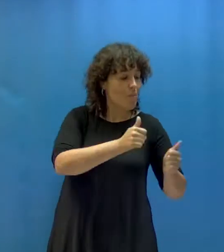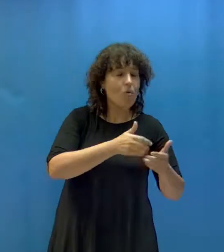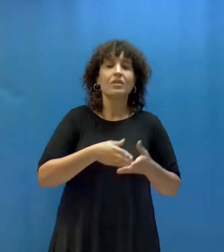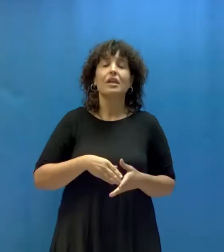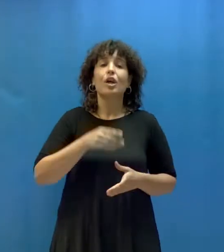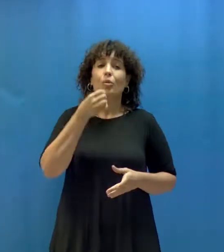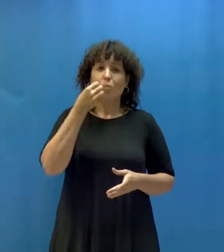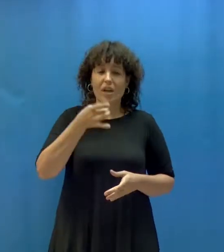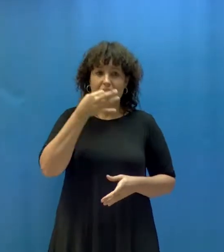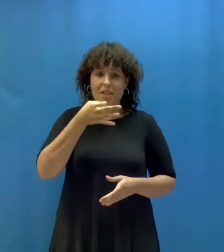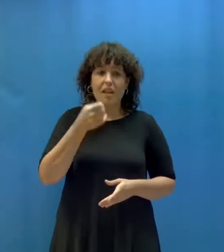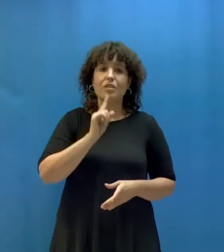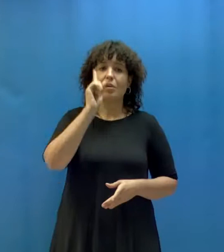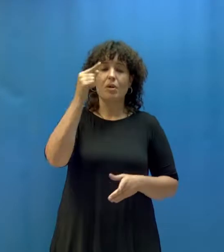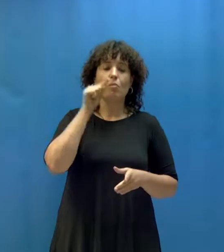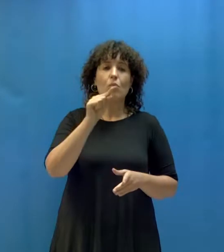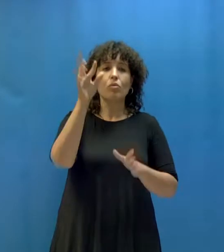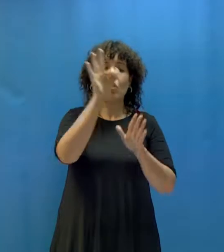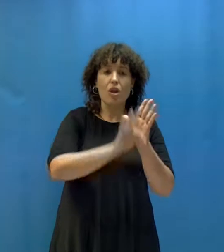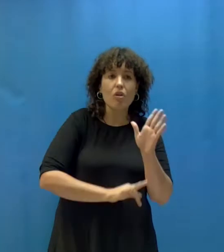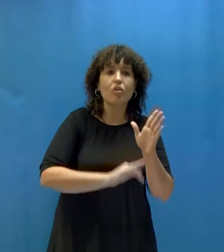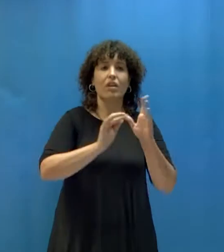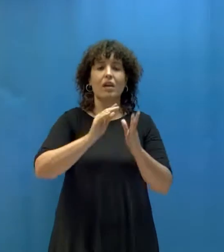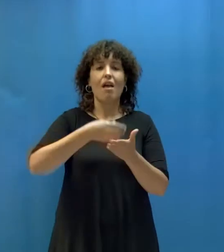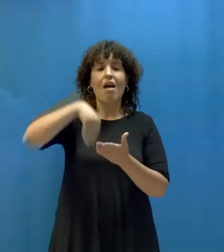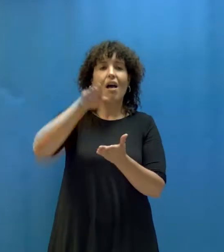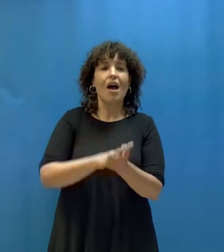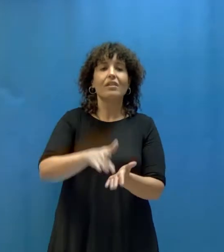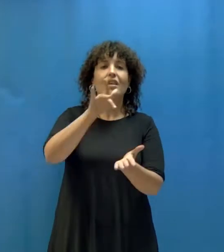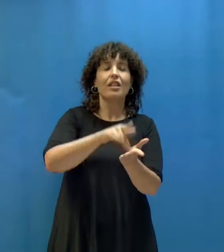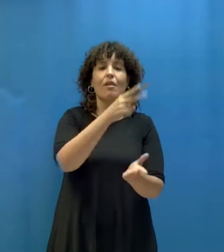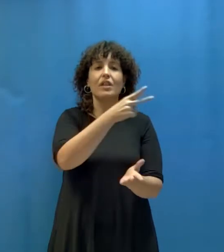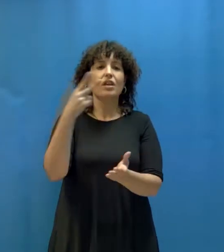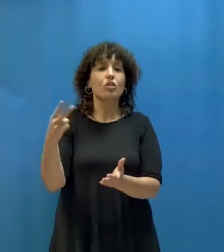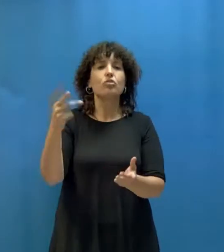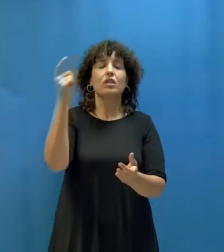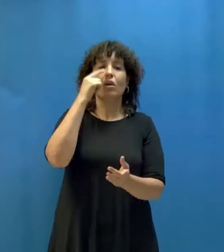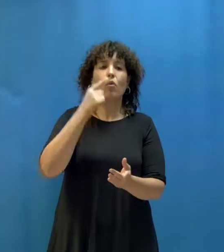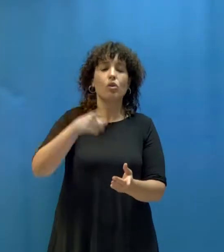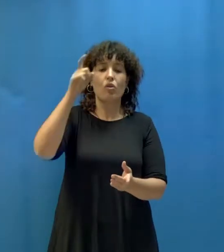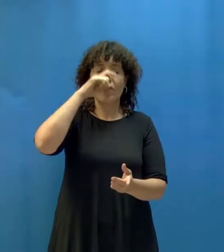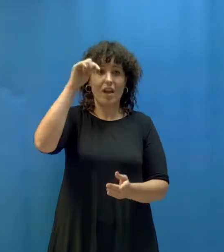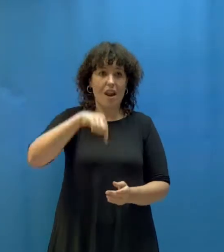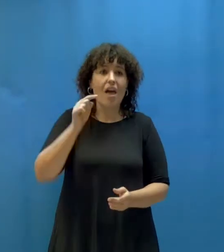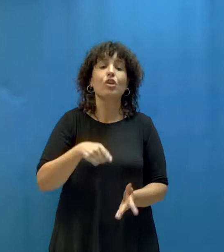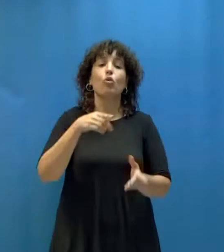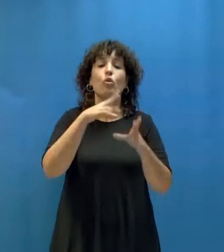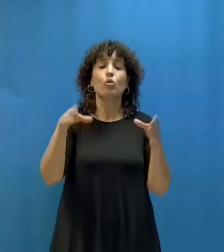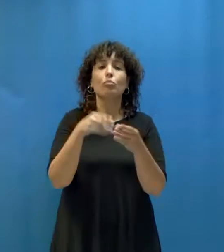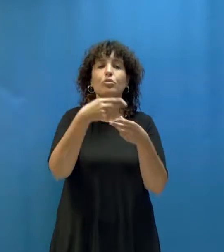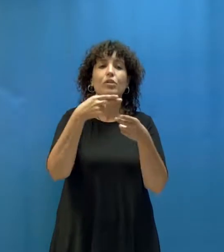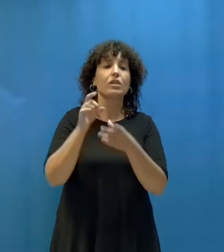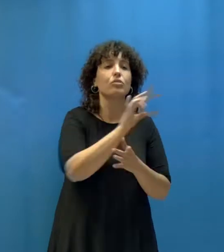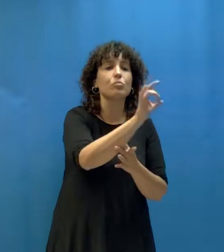punto del orden del día es aprobar el acta de la sesión del día 22 de junio de 2017, que se ha repartido a los grupos políticos y, salvo que hubiera